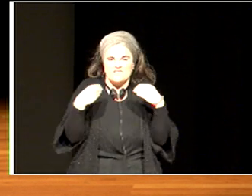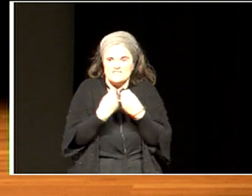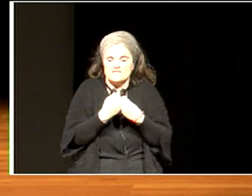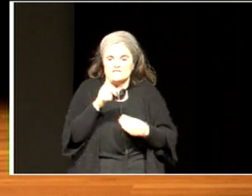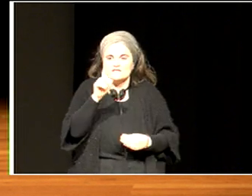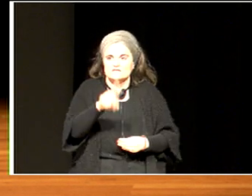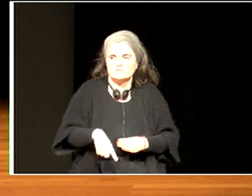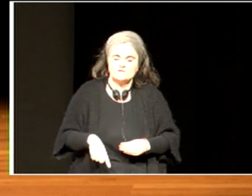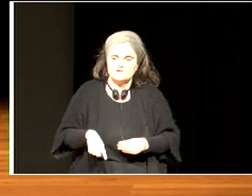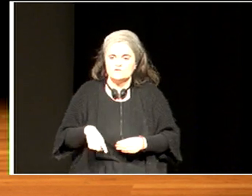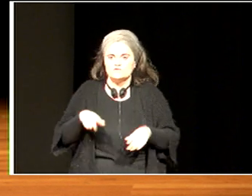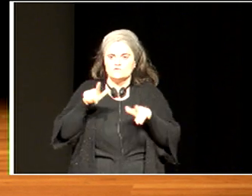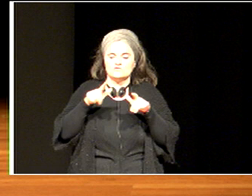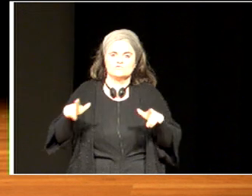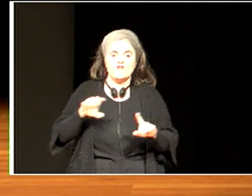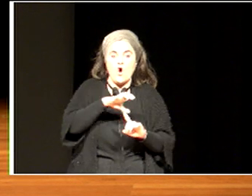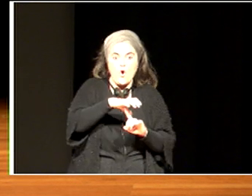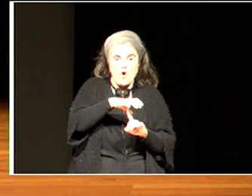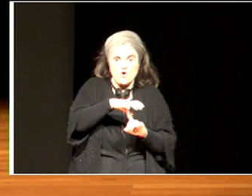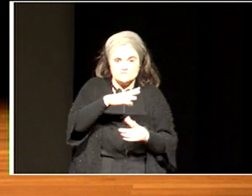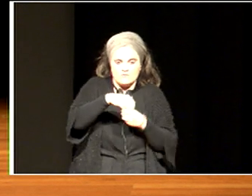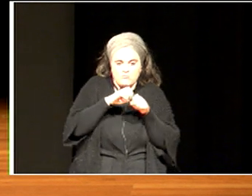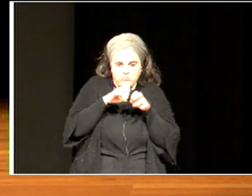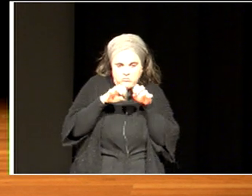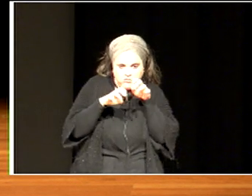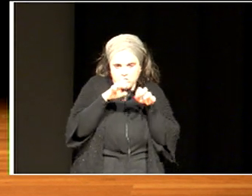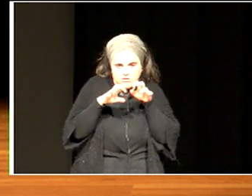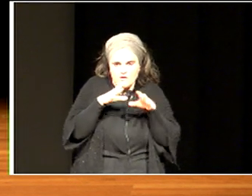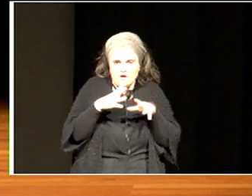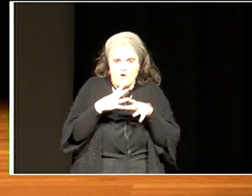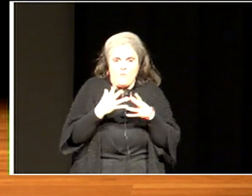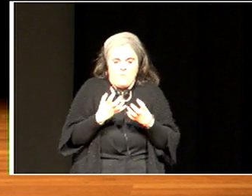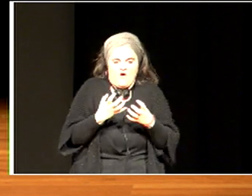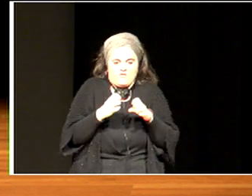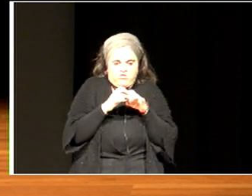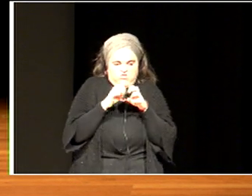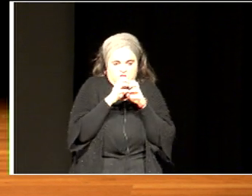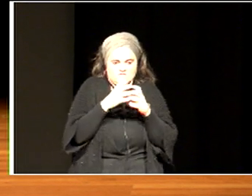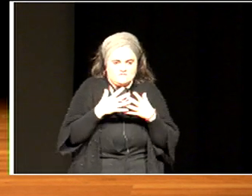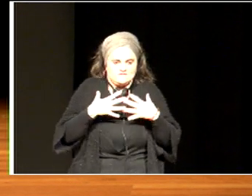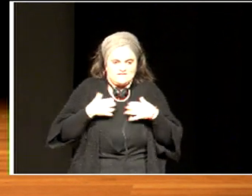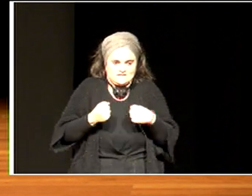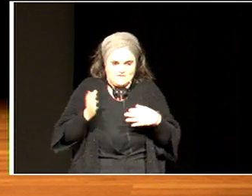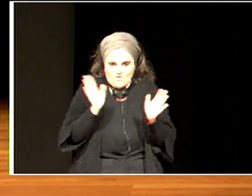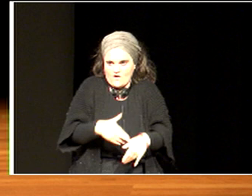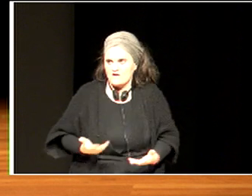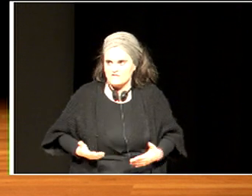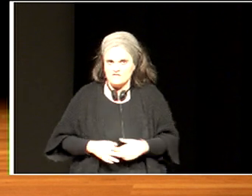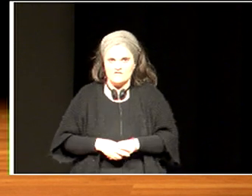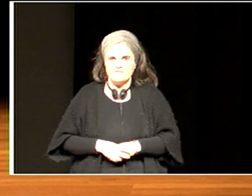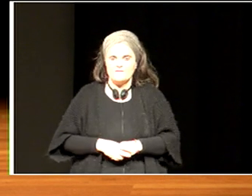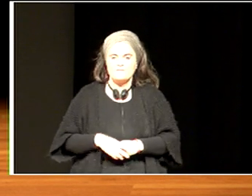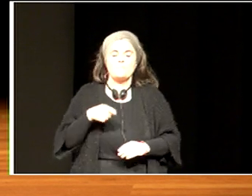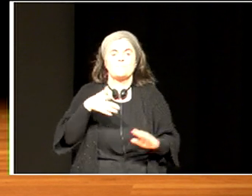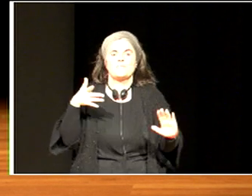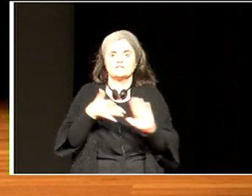esto es literal de hongos de la humedad esto literal season gasta insanas en ese sentido bien no estoy